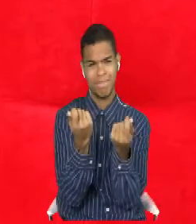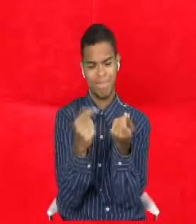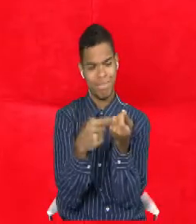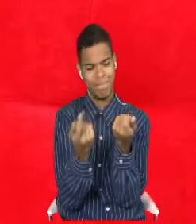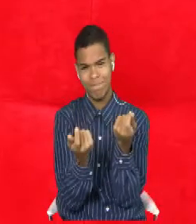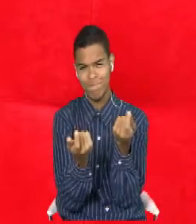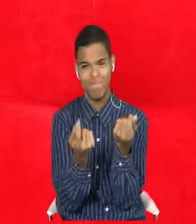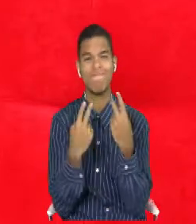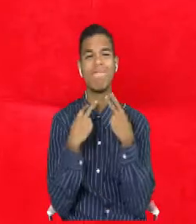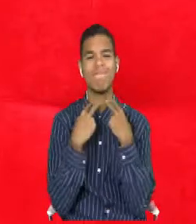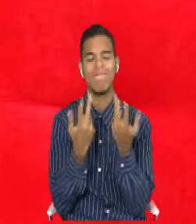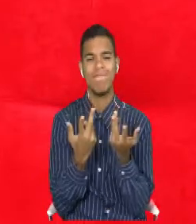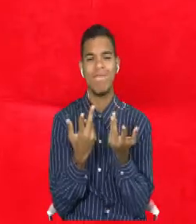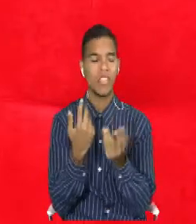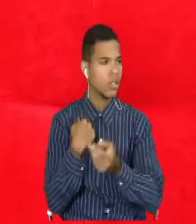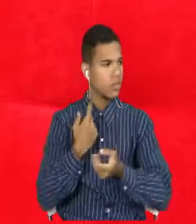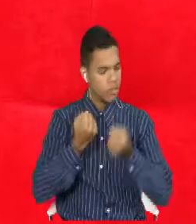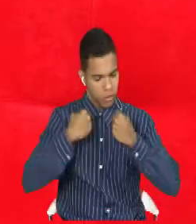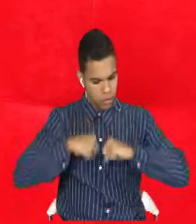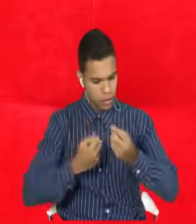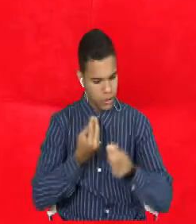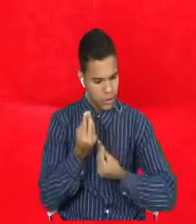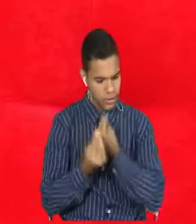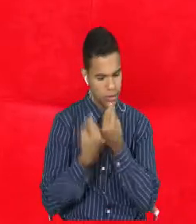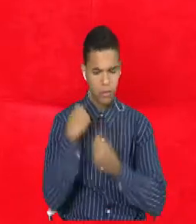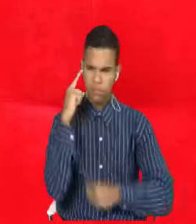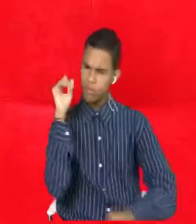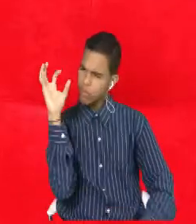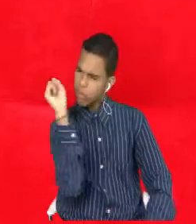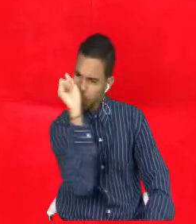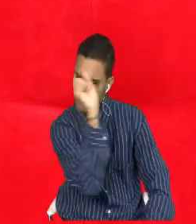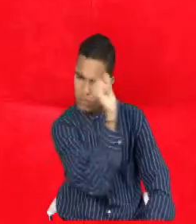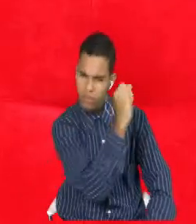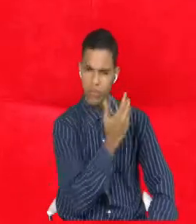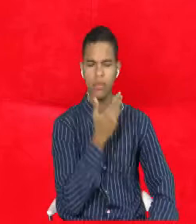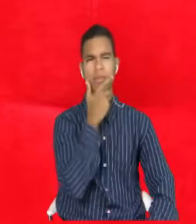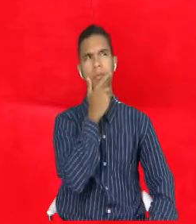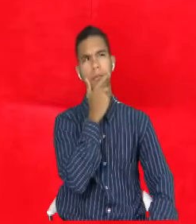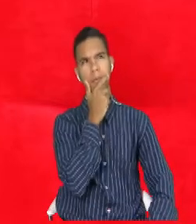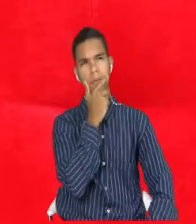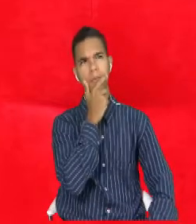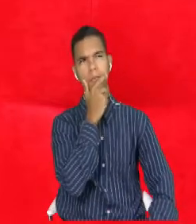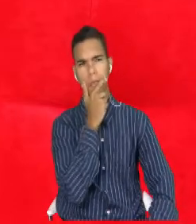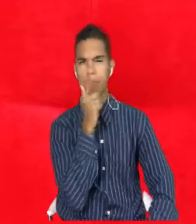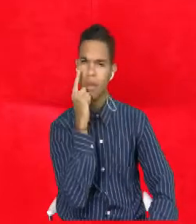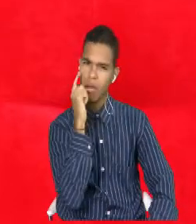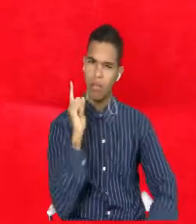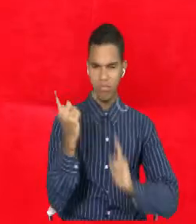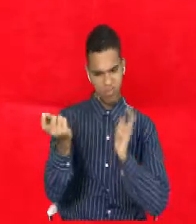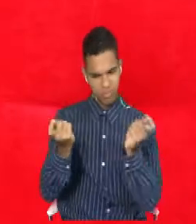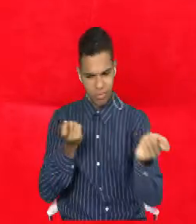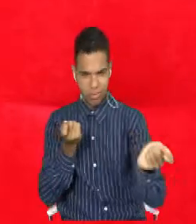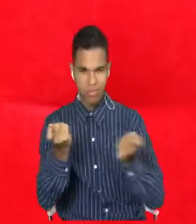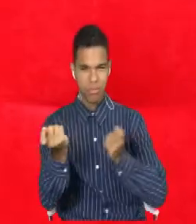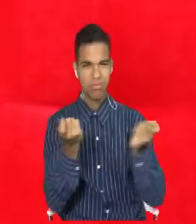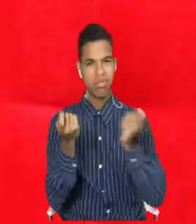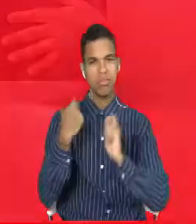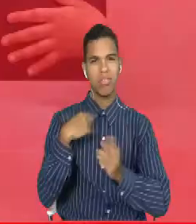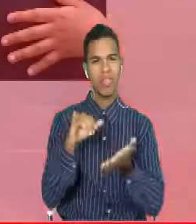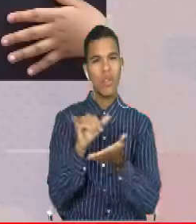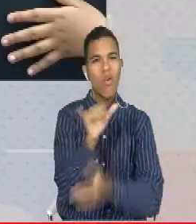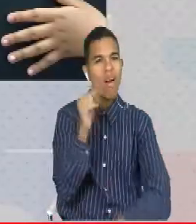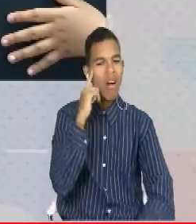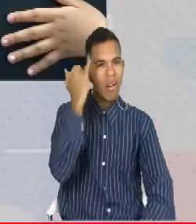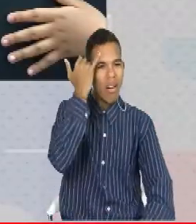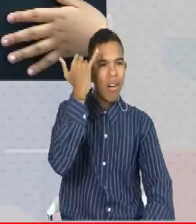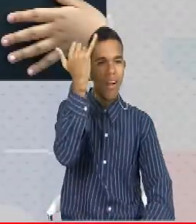en la necesidad de estudiar un poco el mercado y decir, bueno, ¿qué pudiésemos hacer? ¿Qué pudiésemos como montar acá que